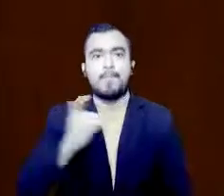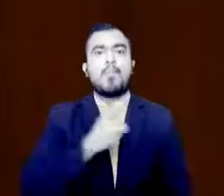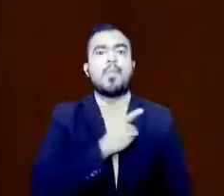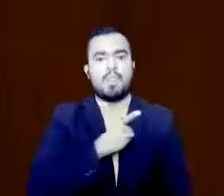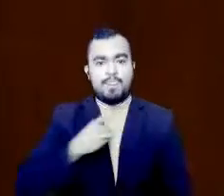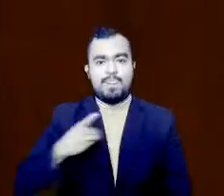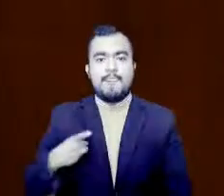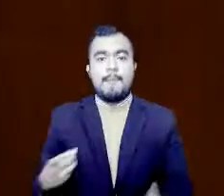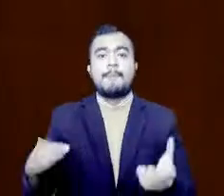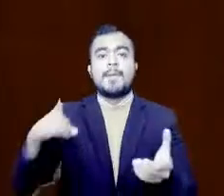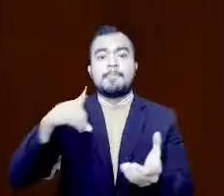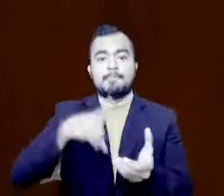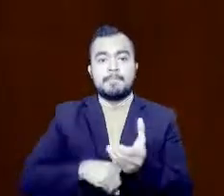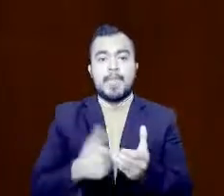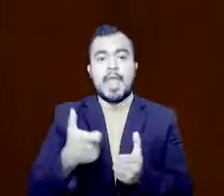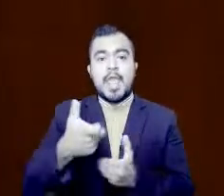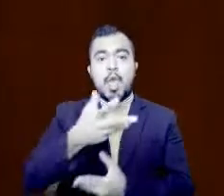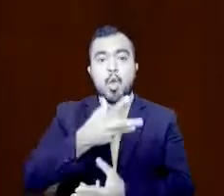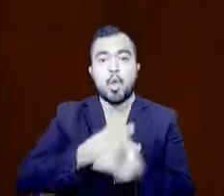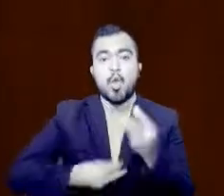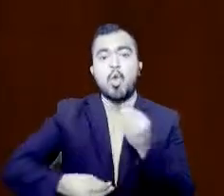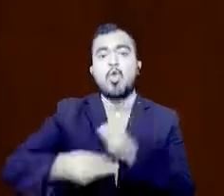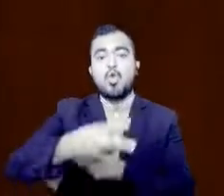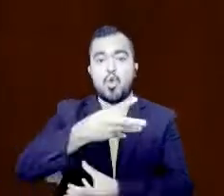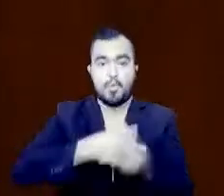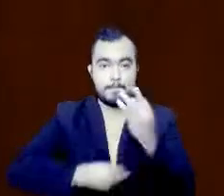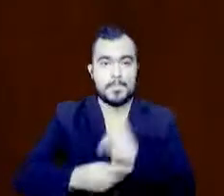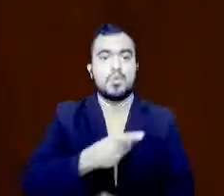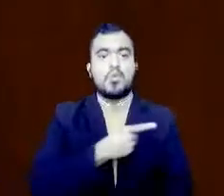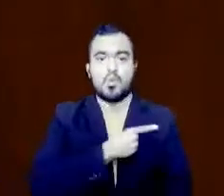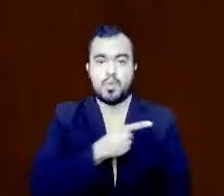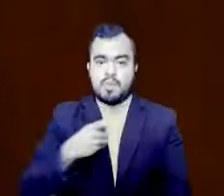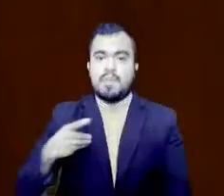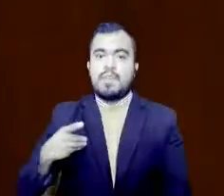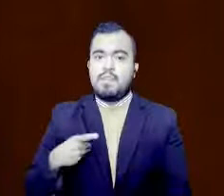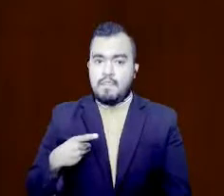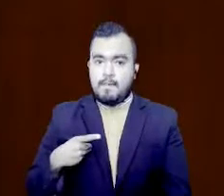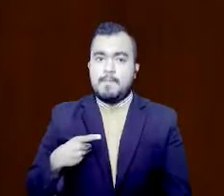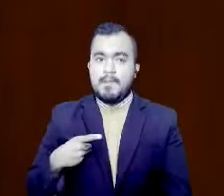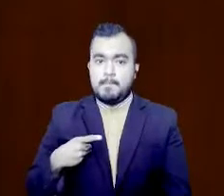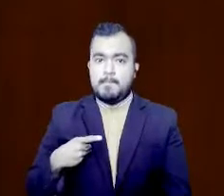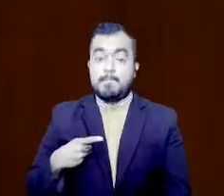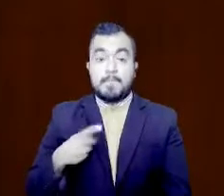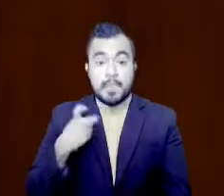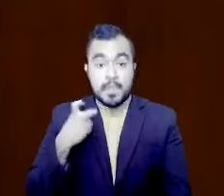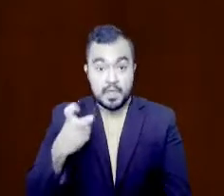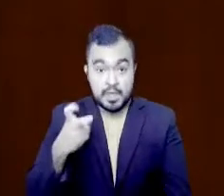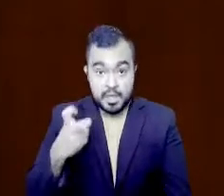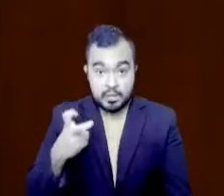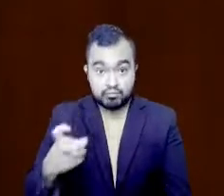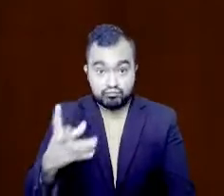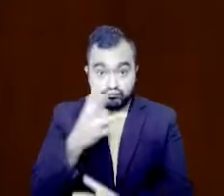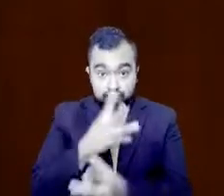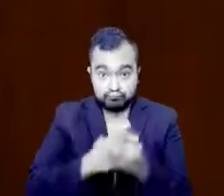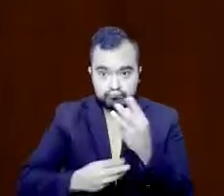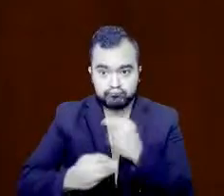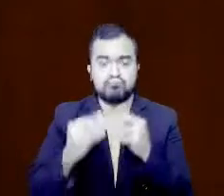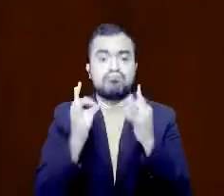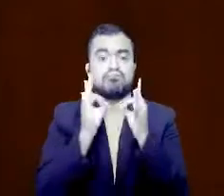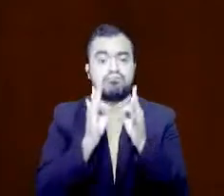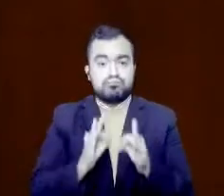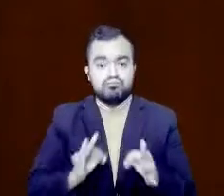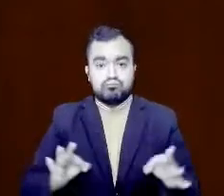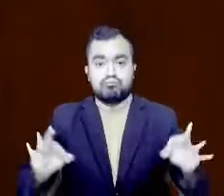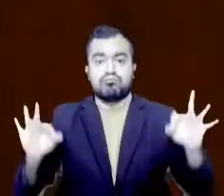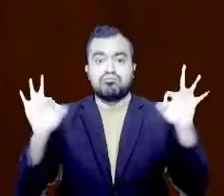en el sector económico primario. Este sector es de suma importancia porque es el que